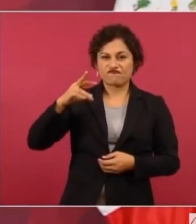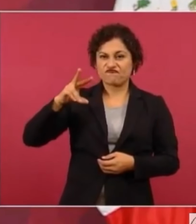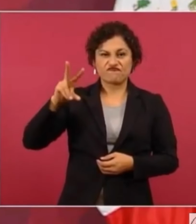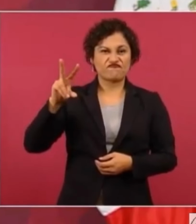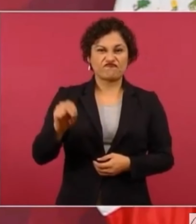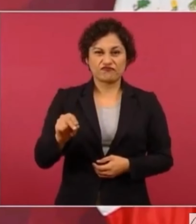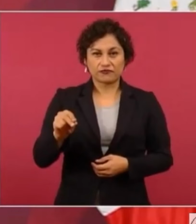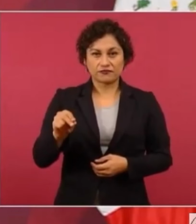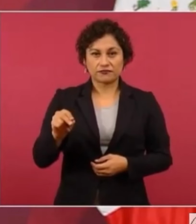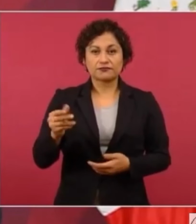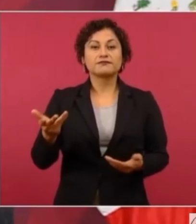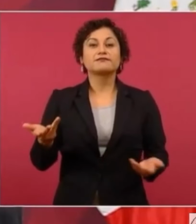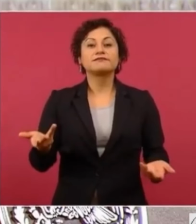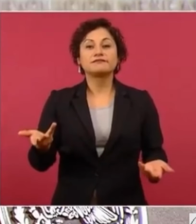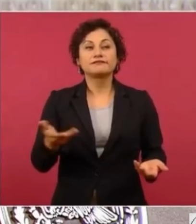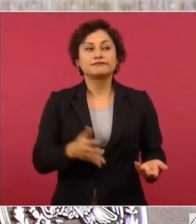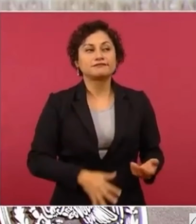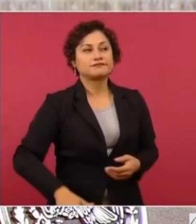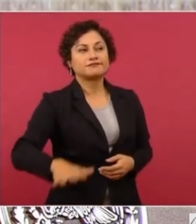es un pueblo